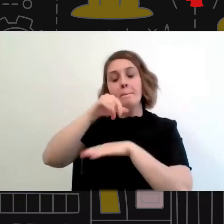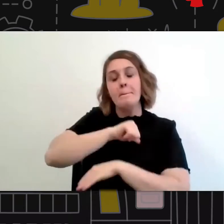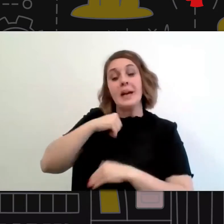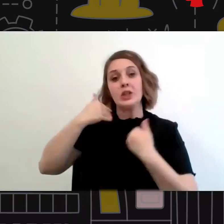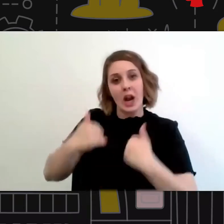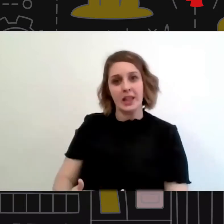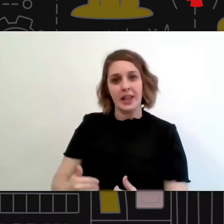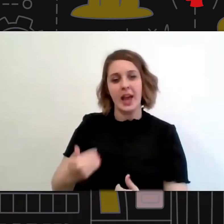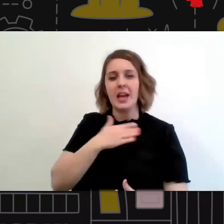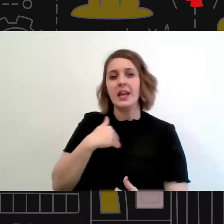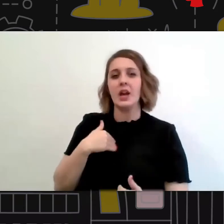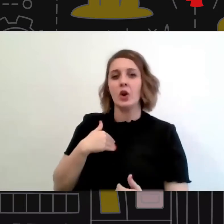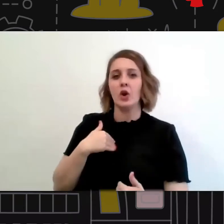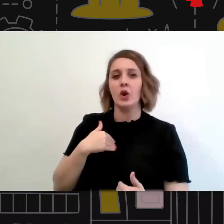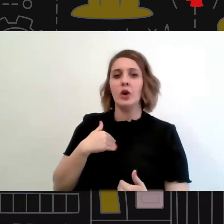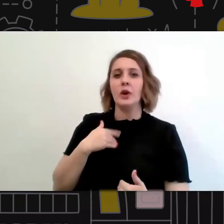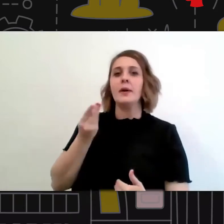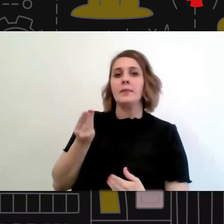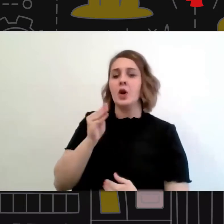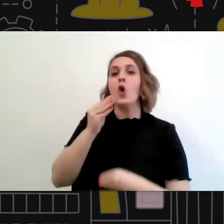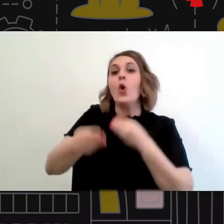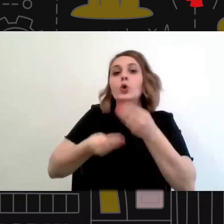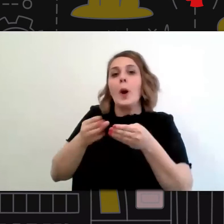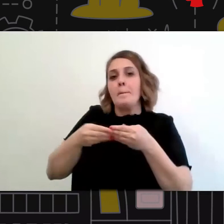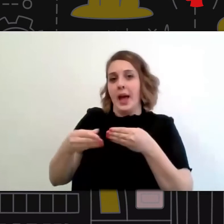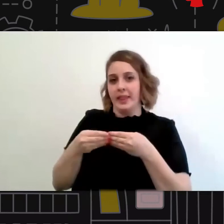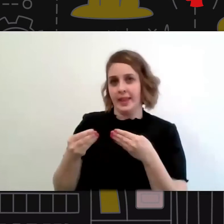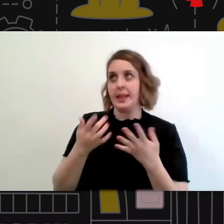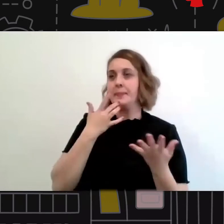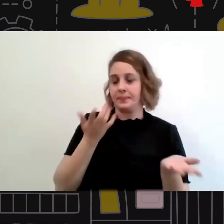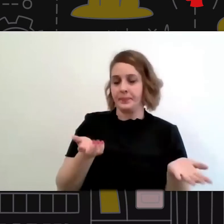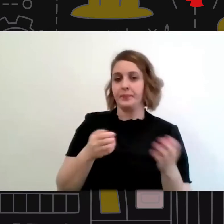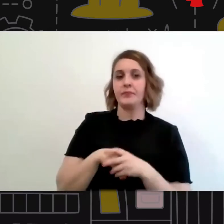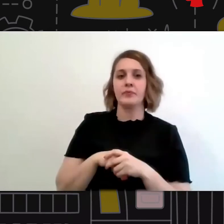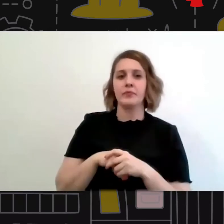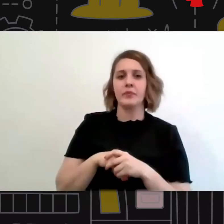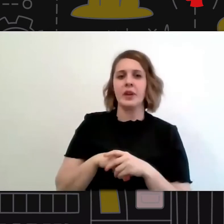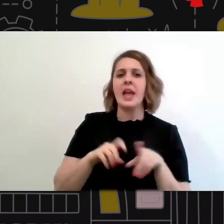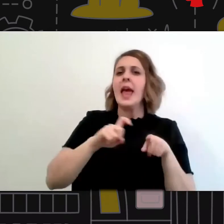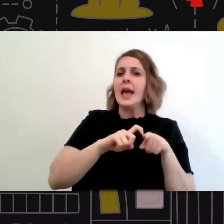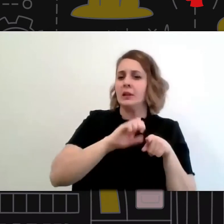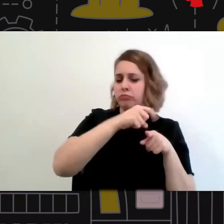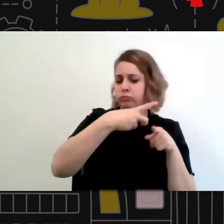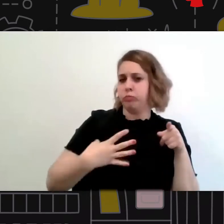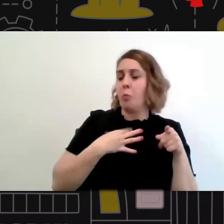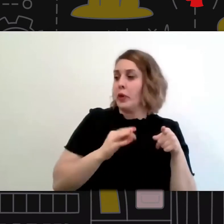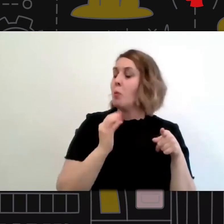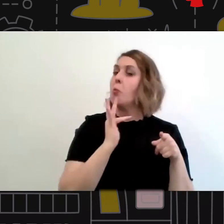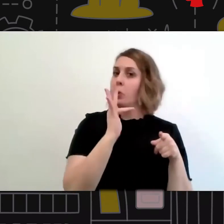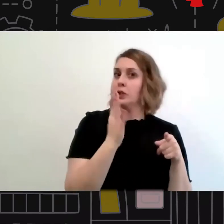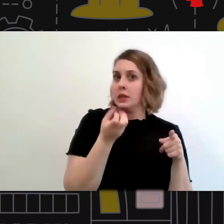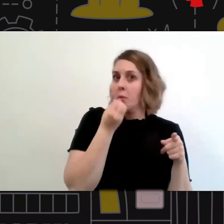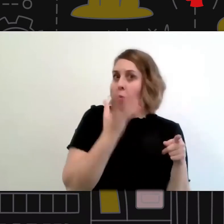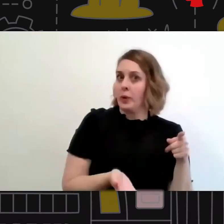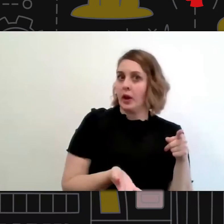las preferencias de uso del paciente. Fijaros, una tecnología que puede ser muy, muy buena, pero que no